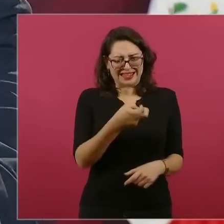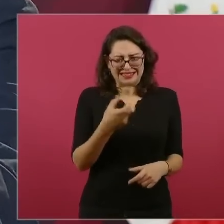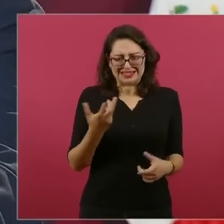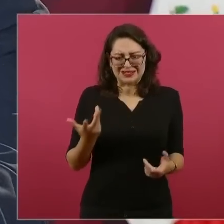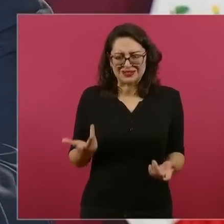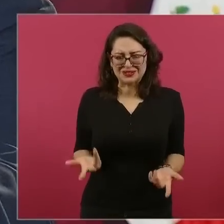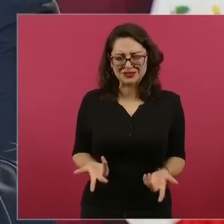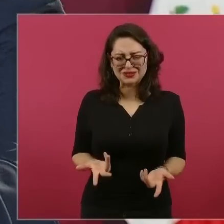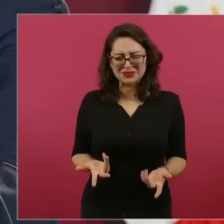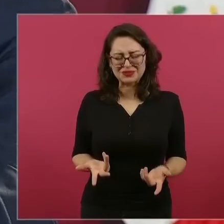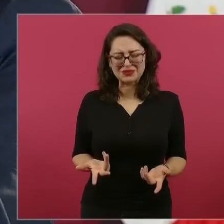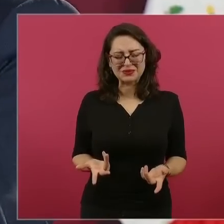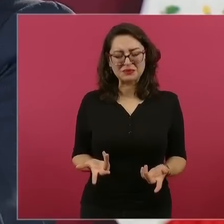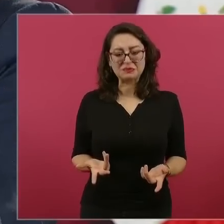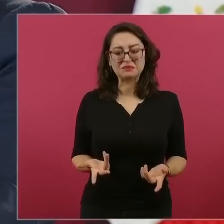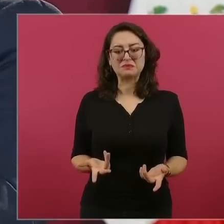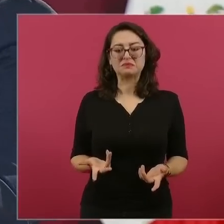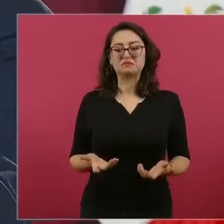el cerrar las calles,